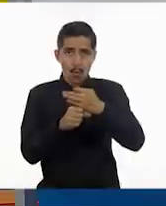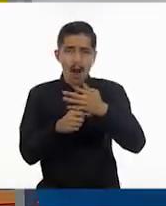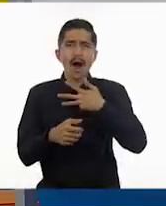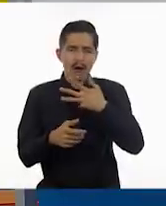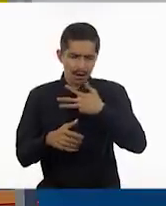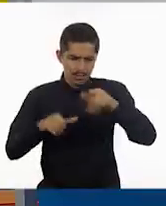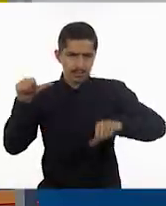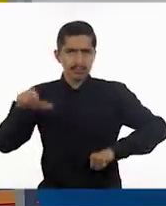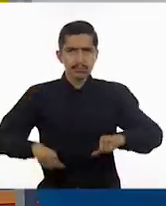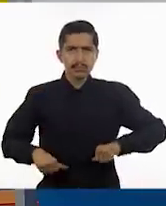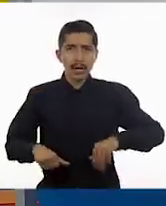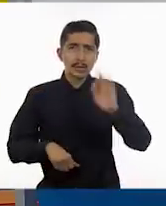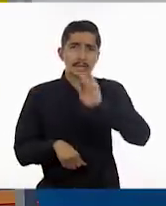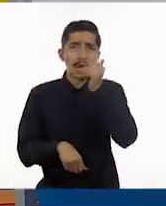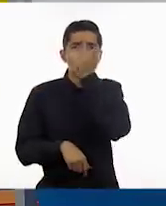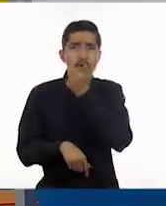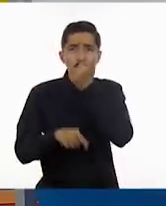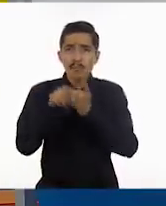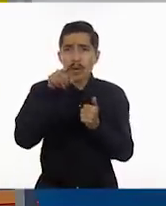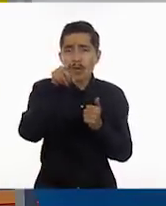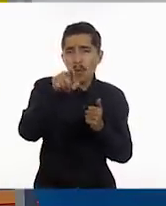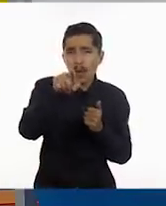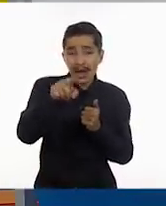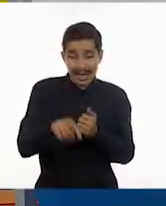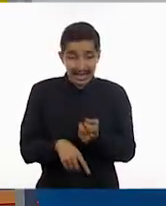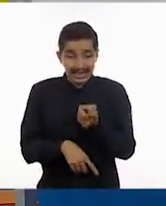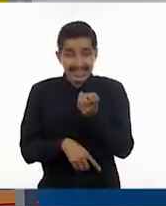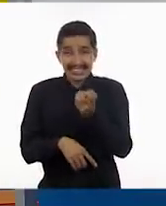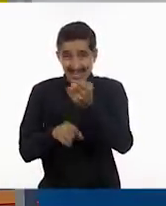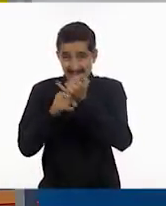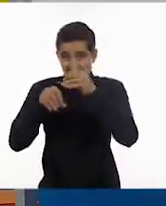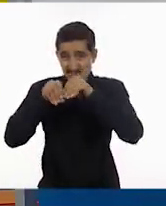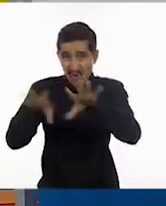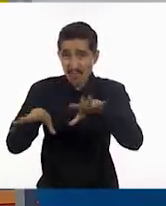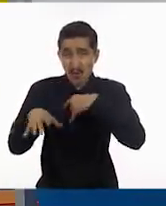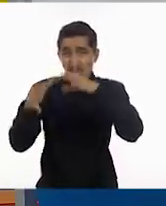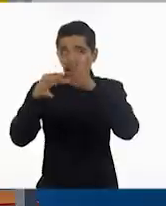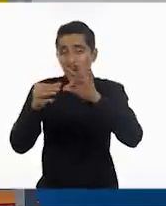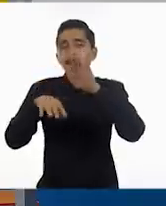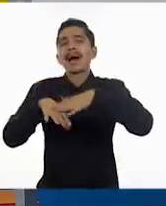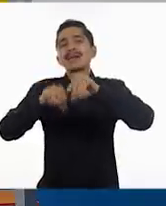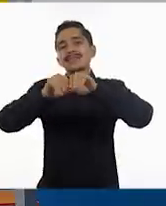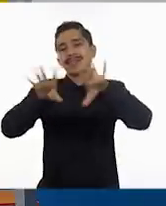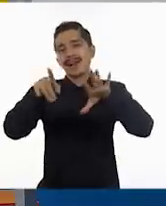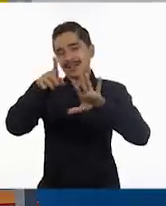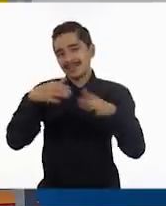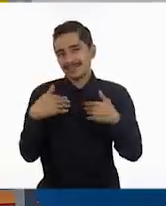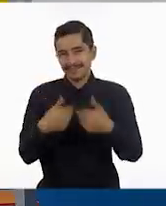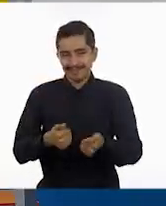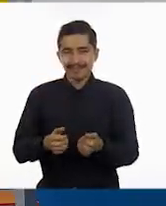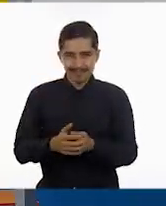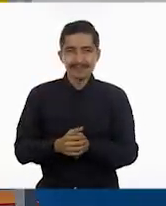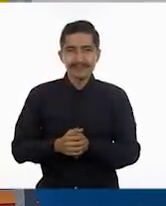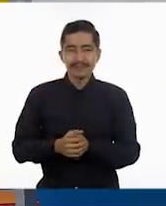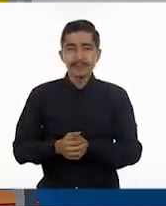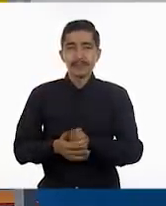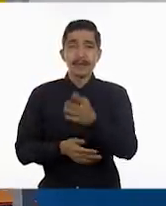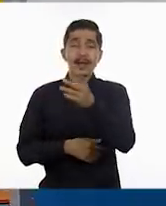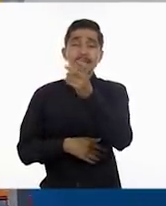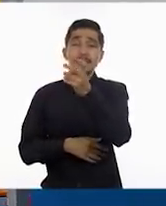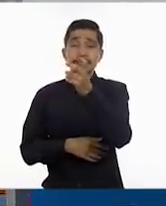quizás a los alumnos ahí en casa va a hacer que esta información que acabamos de comentar les quede mucho más clara. A ver, sí. Entonces, para